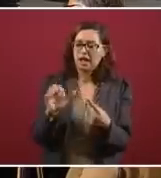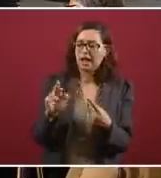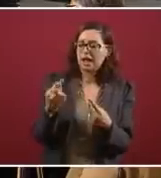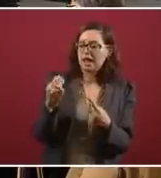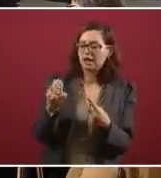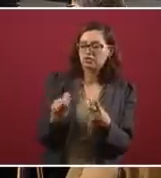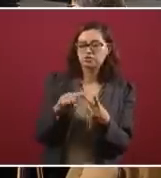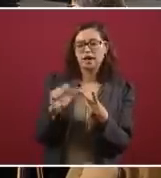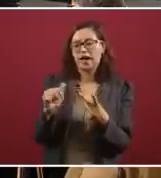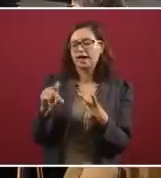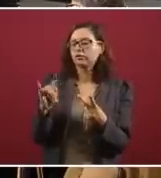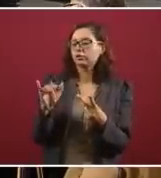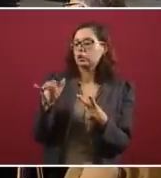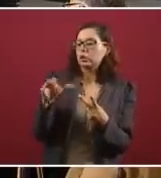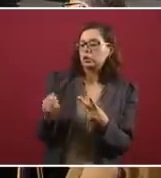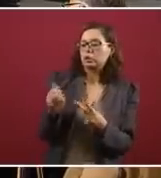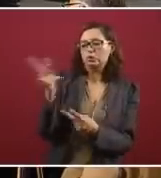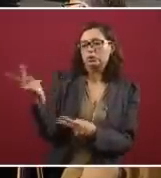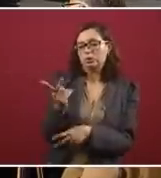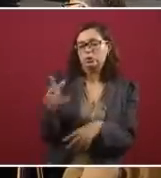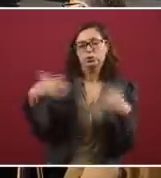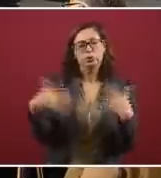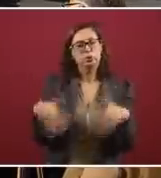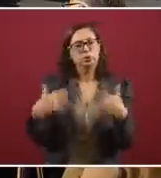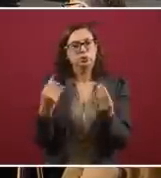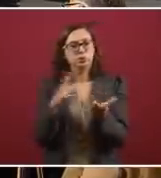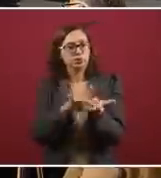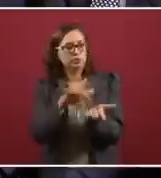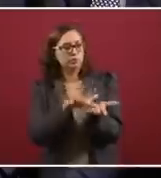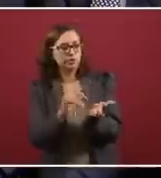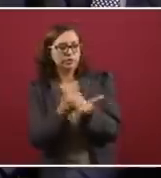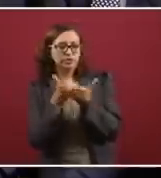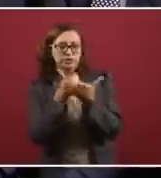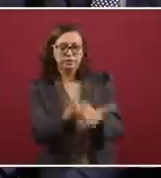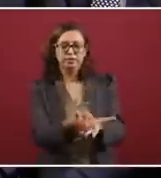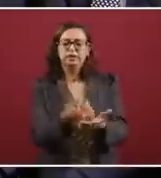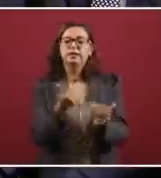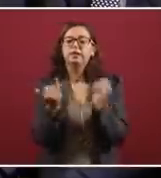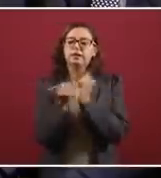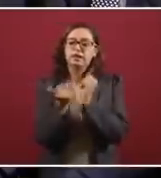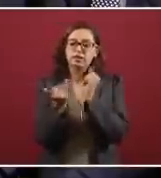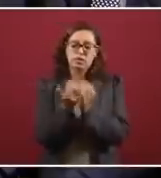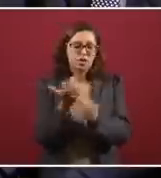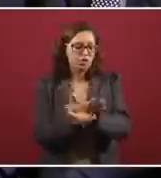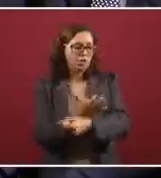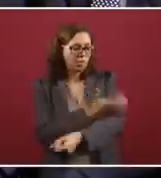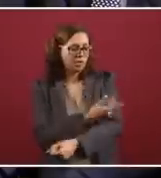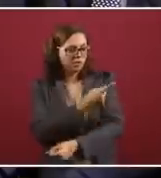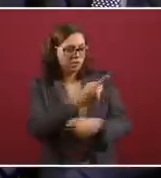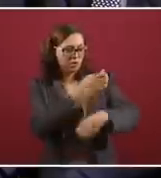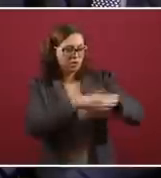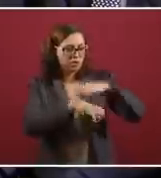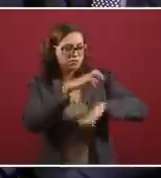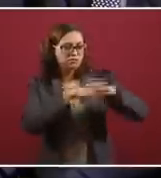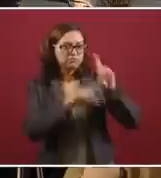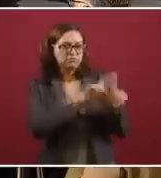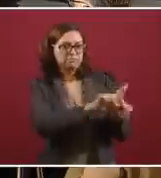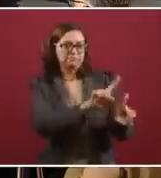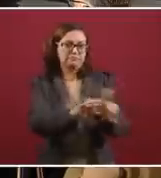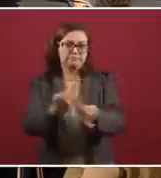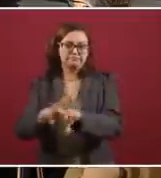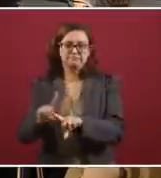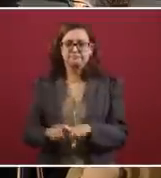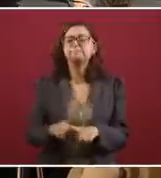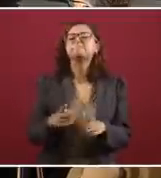hayan ayudado tanto a que se resuelva, y bueno, y pues también a nuestros colegas que hayan accedido